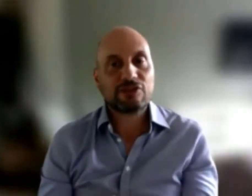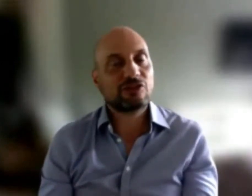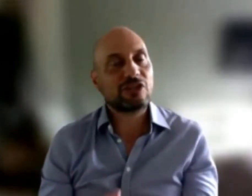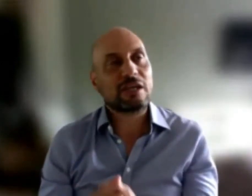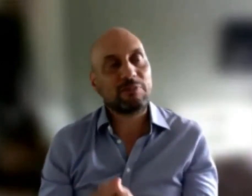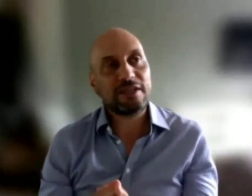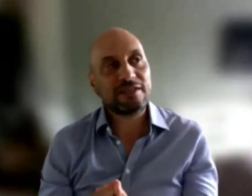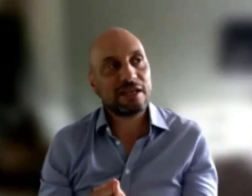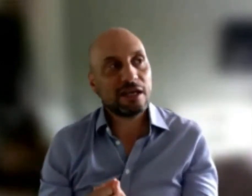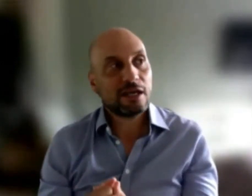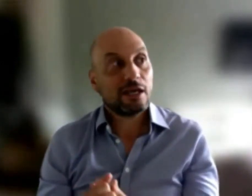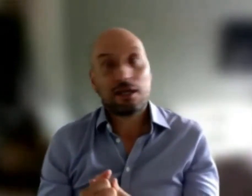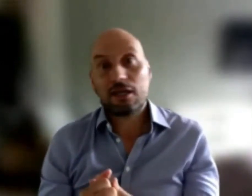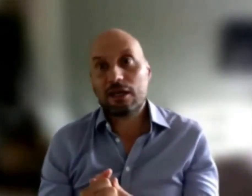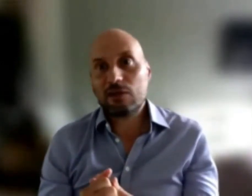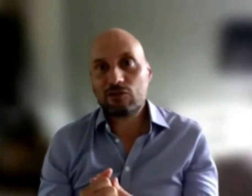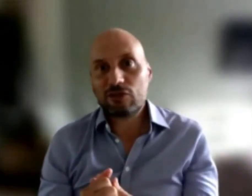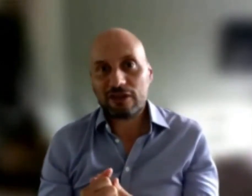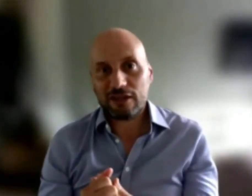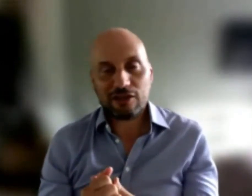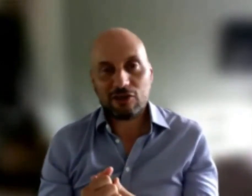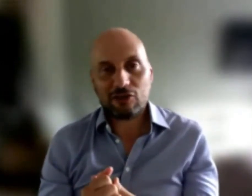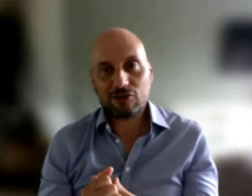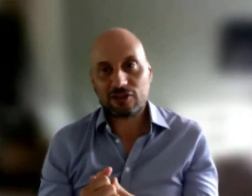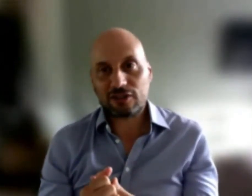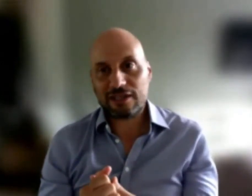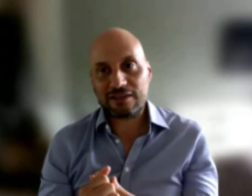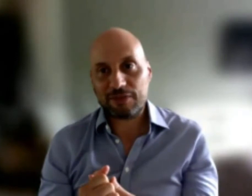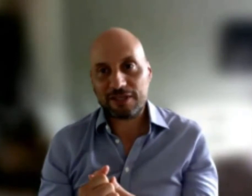Veremos entonces qué piensa algunas